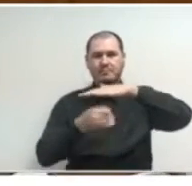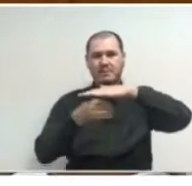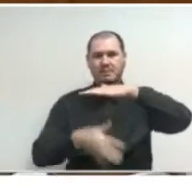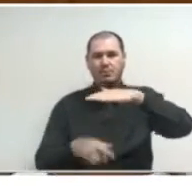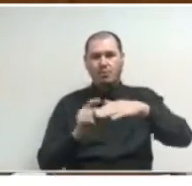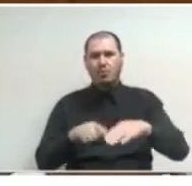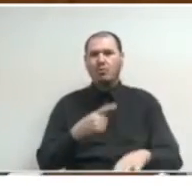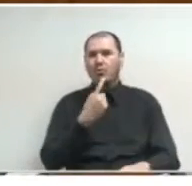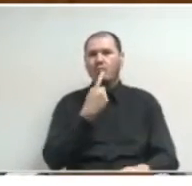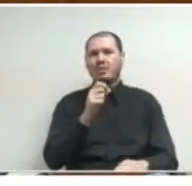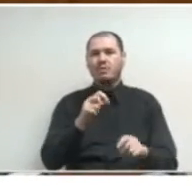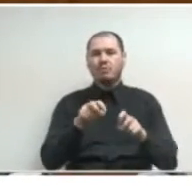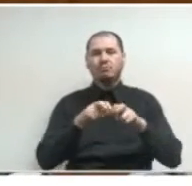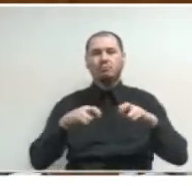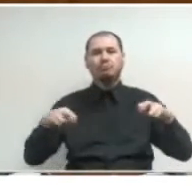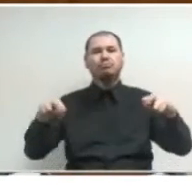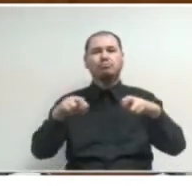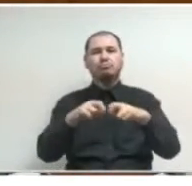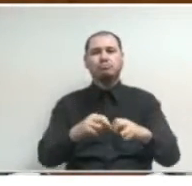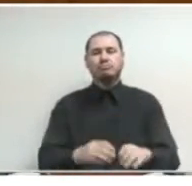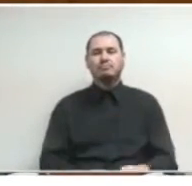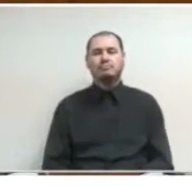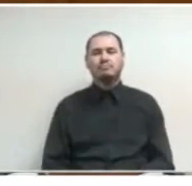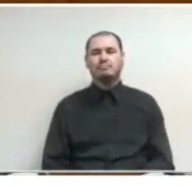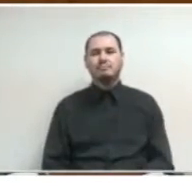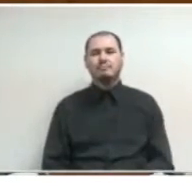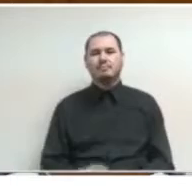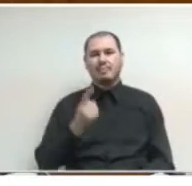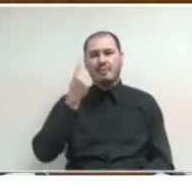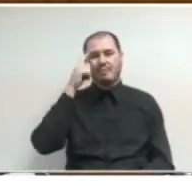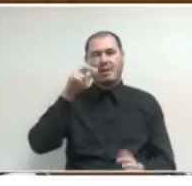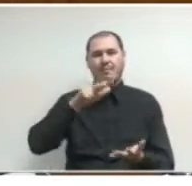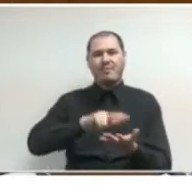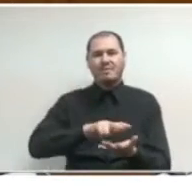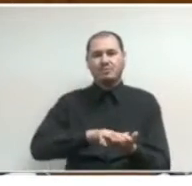pe. Han acá tu bonita como plenaria. Pope, que toma ella o